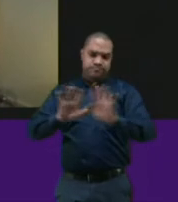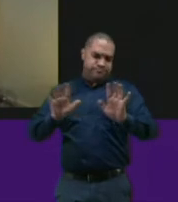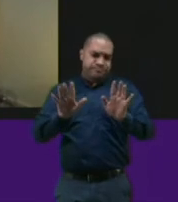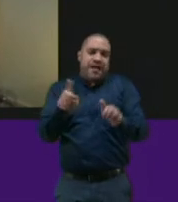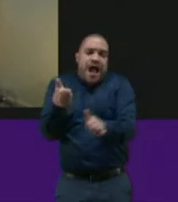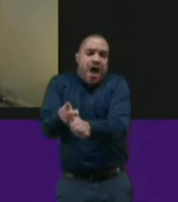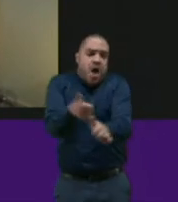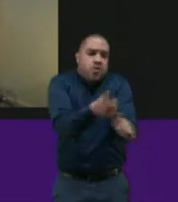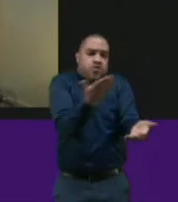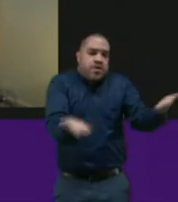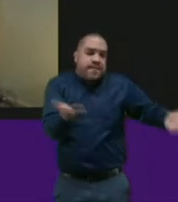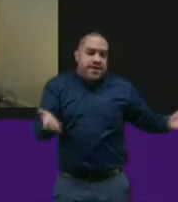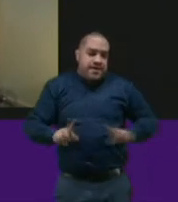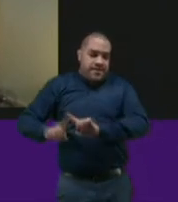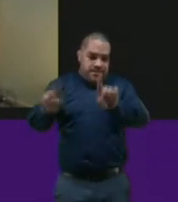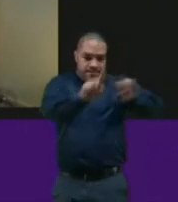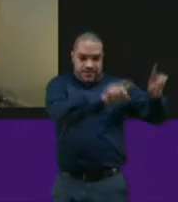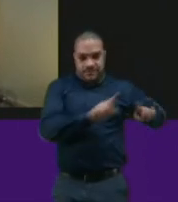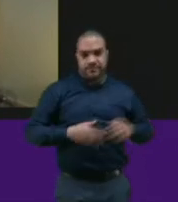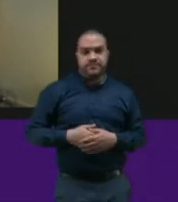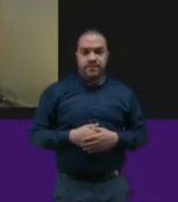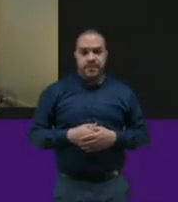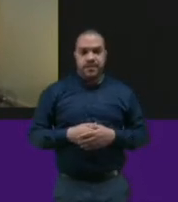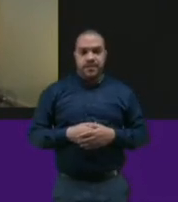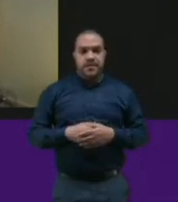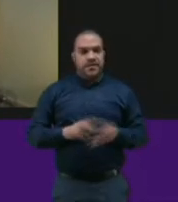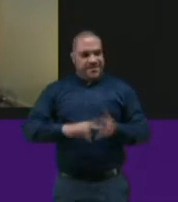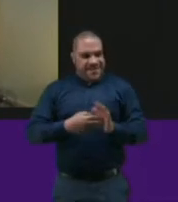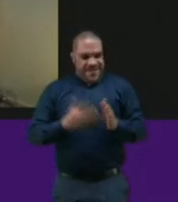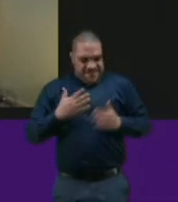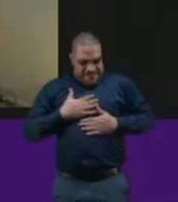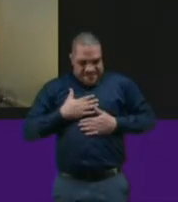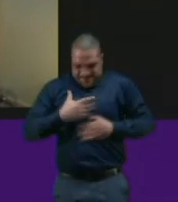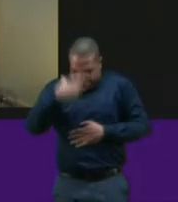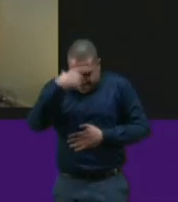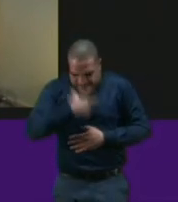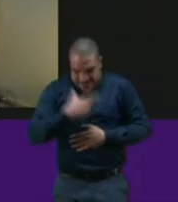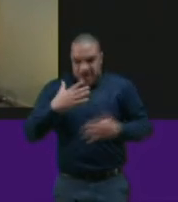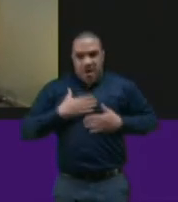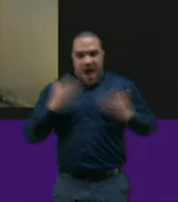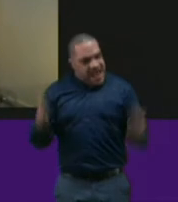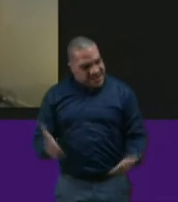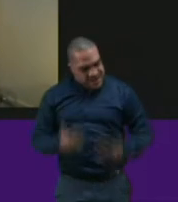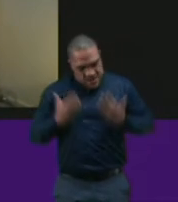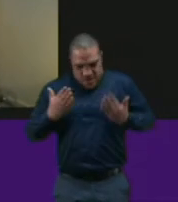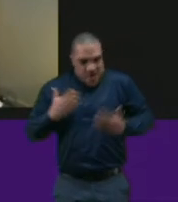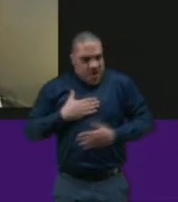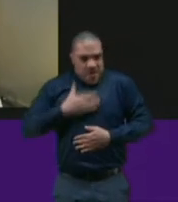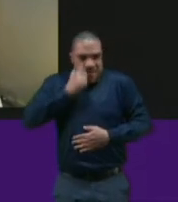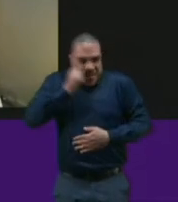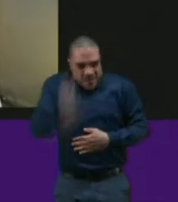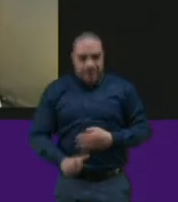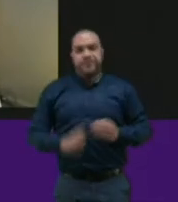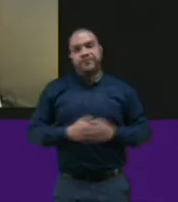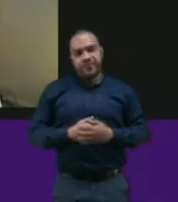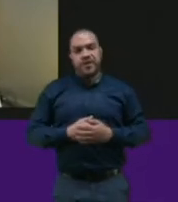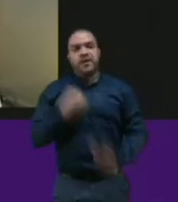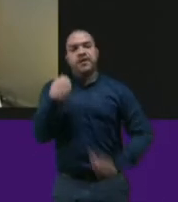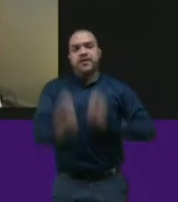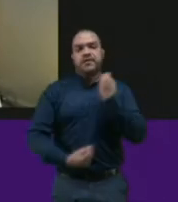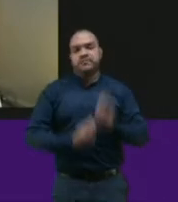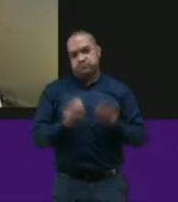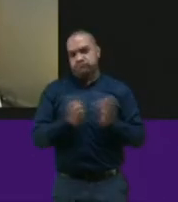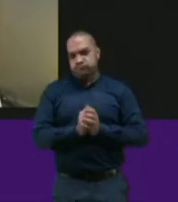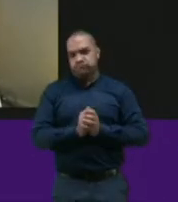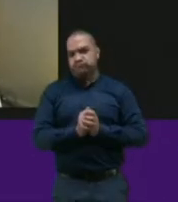hablando y metiéndome un poquito en temas ya como del ser y de otras aptitudes, pero es porque en este evento en Inspirati queremos también hablar un